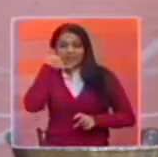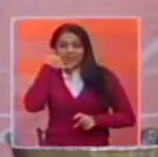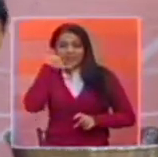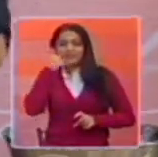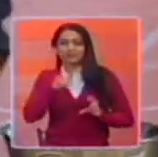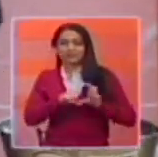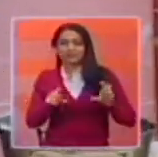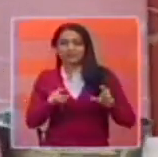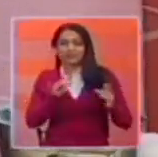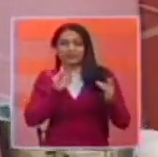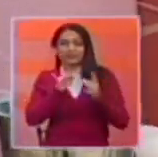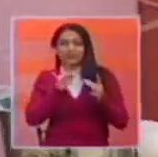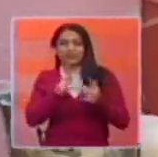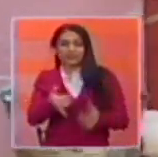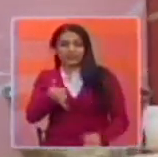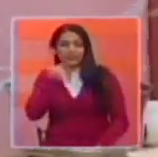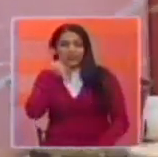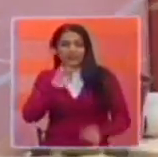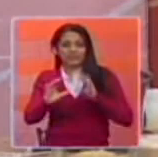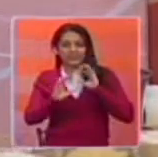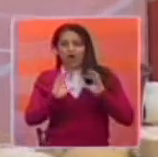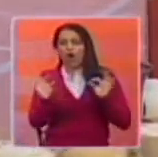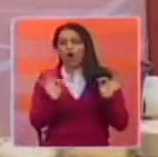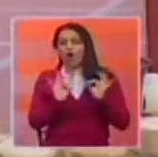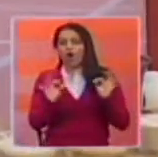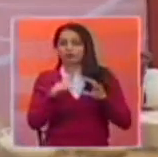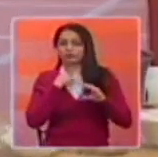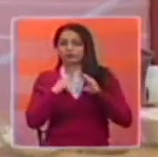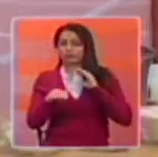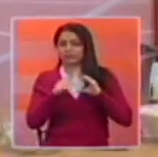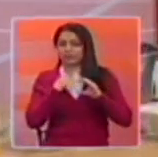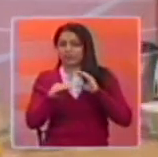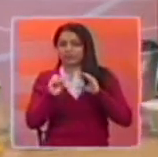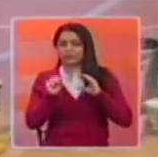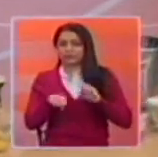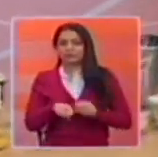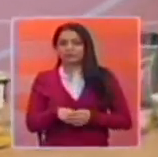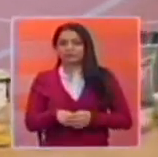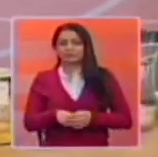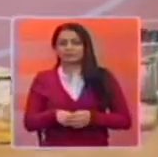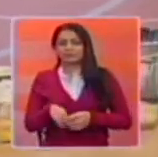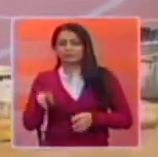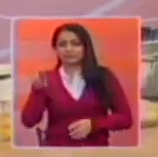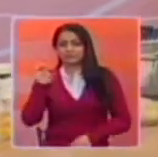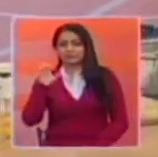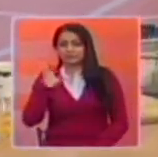602-3674, para que se comunique conmigo o me puede escribir a mi correo electrónico, que es